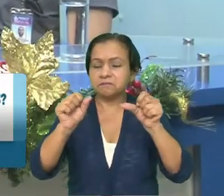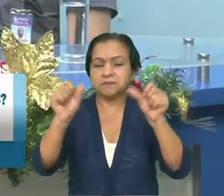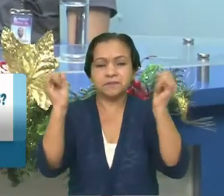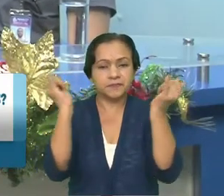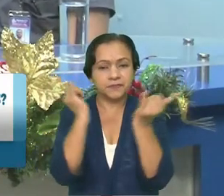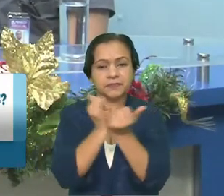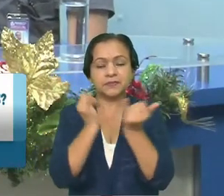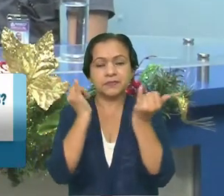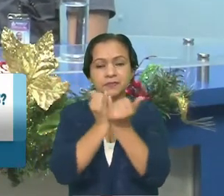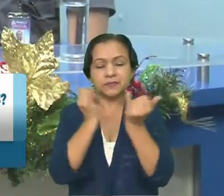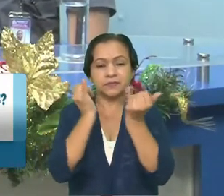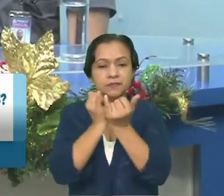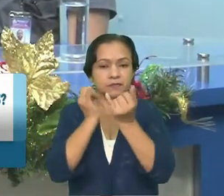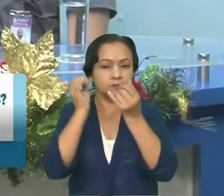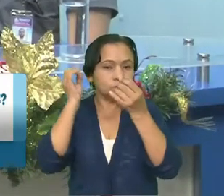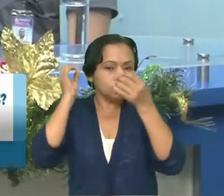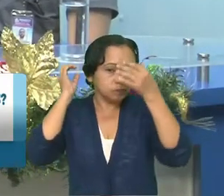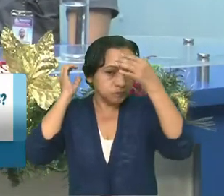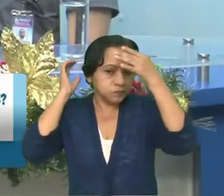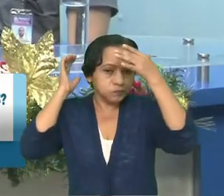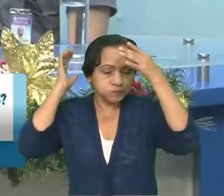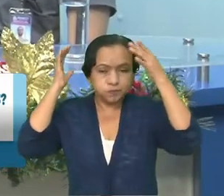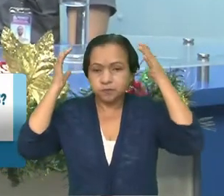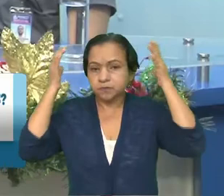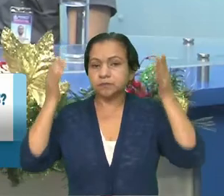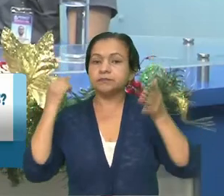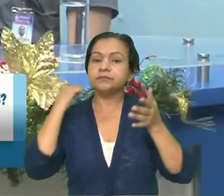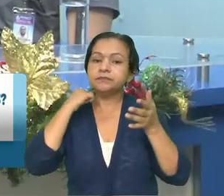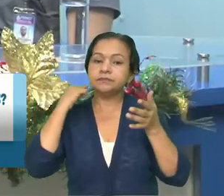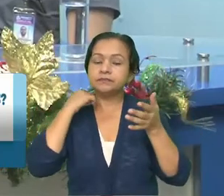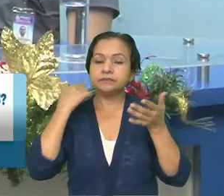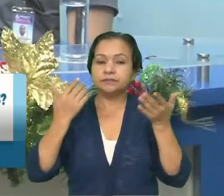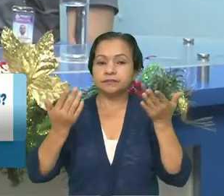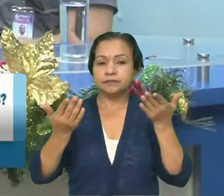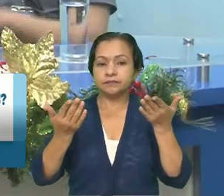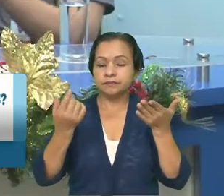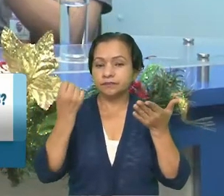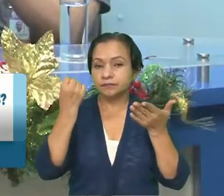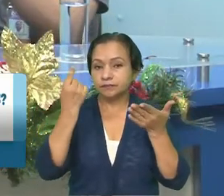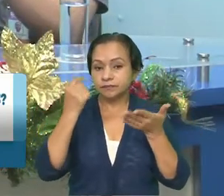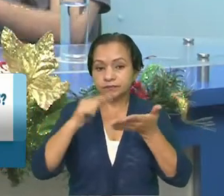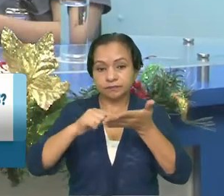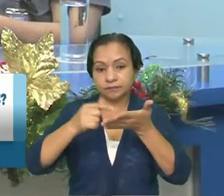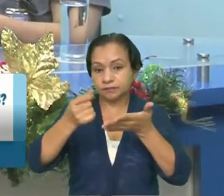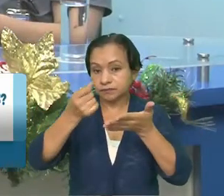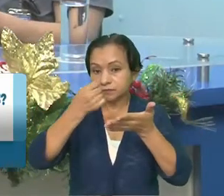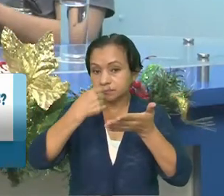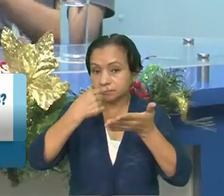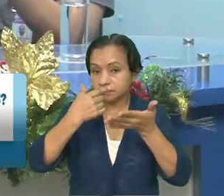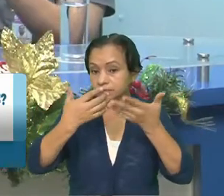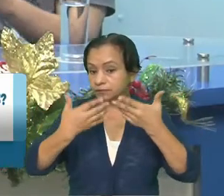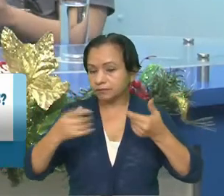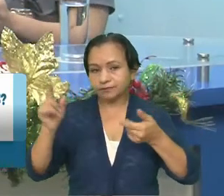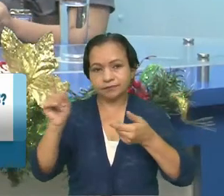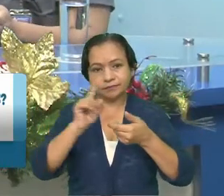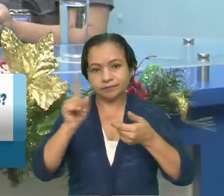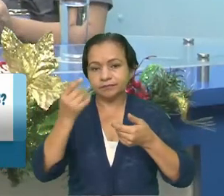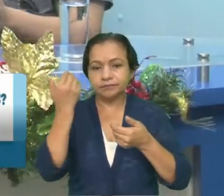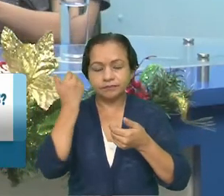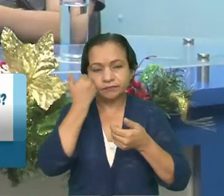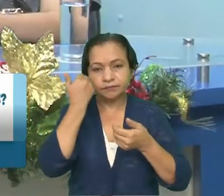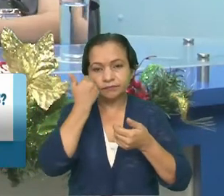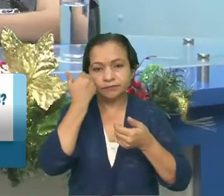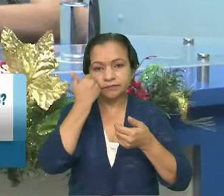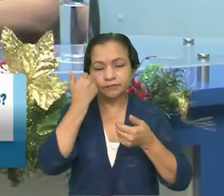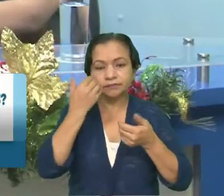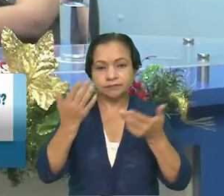¿verdad? Inflamatorias, que generalmente no tienen un tratamiento curativo, sino que son enfermedades que lo